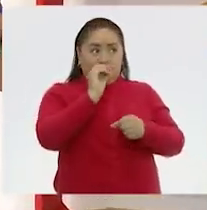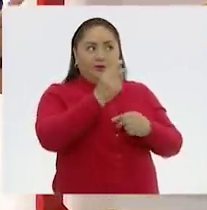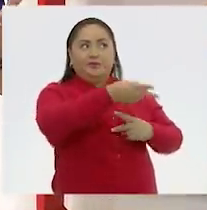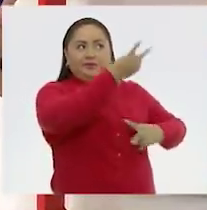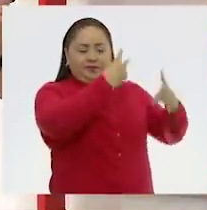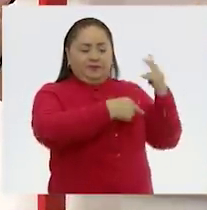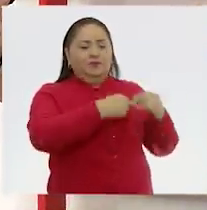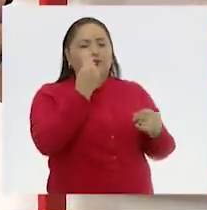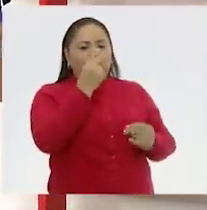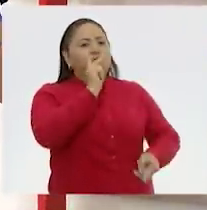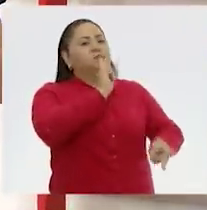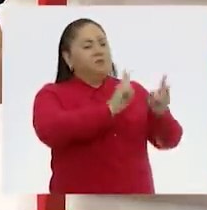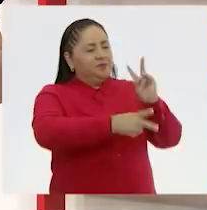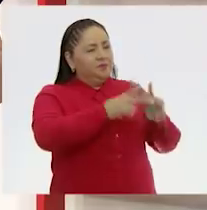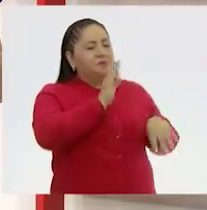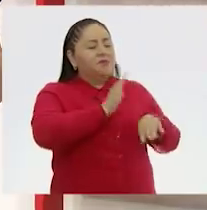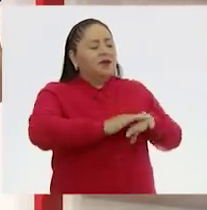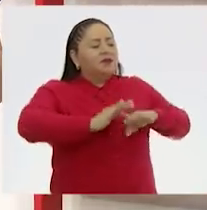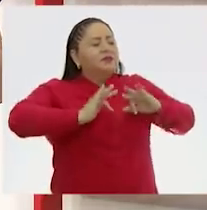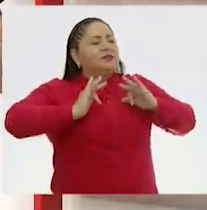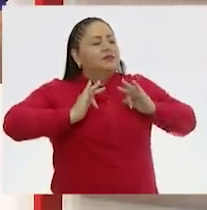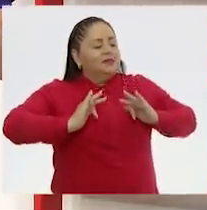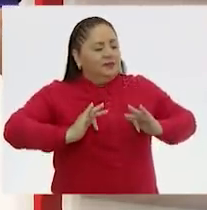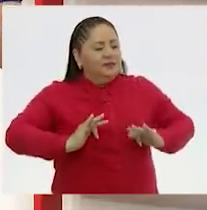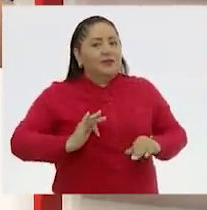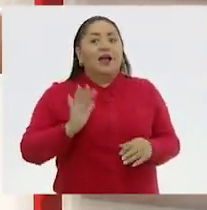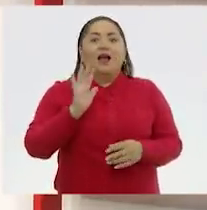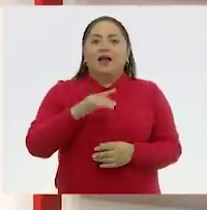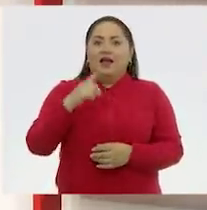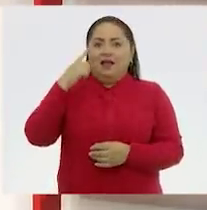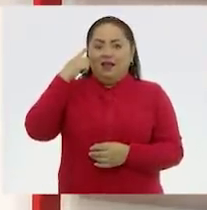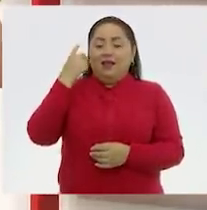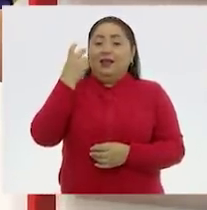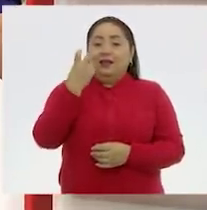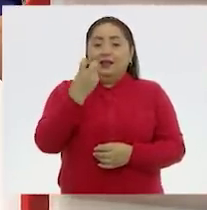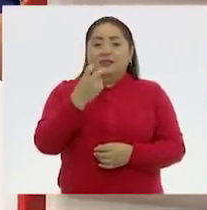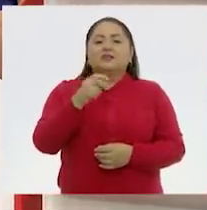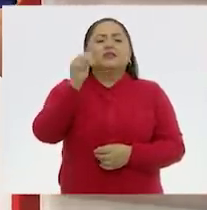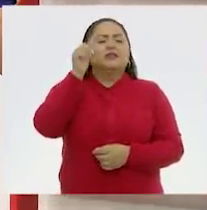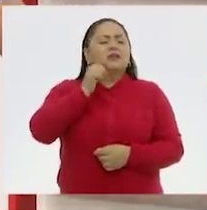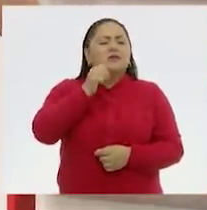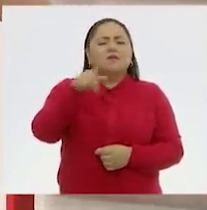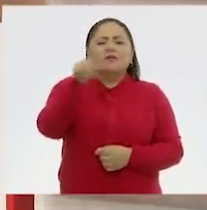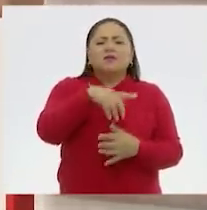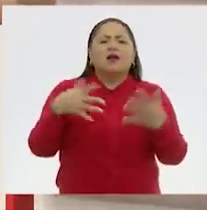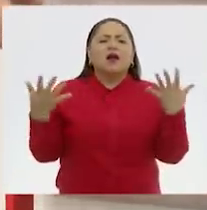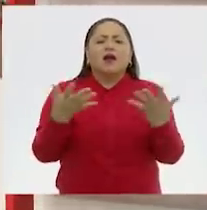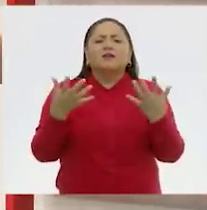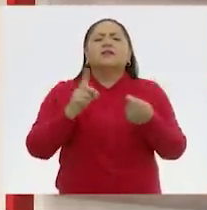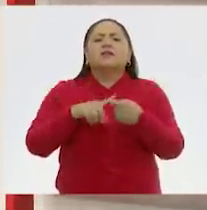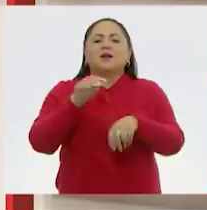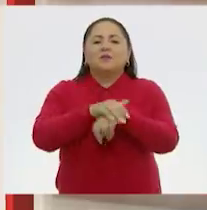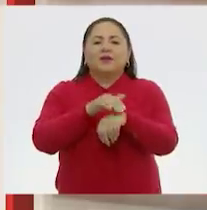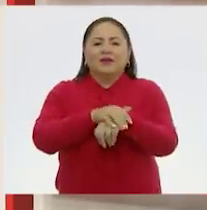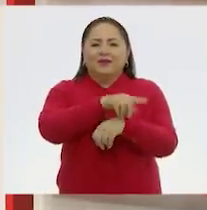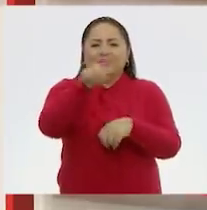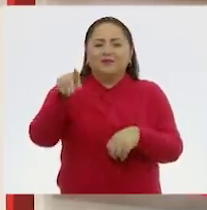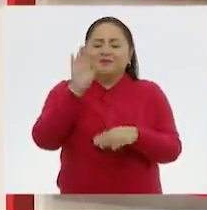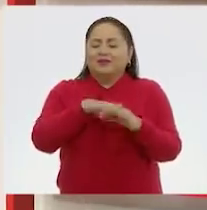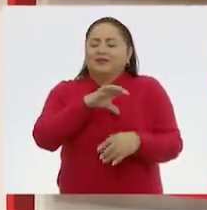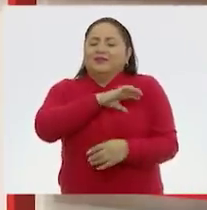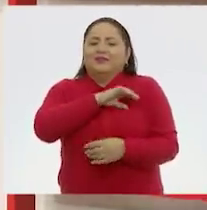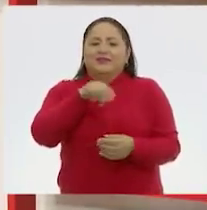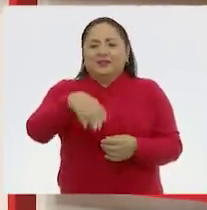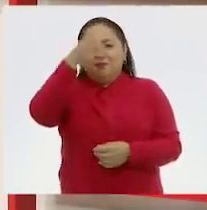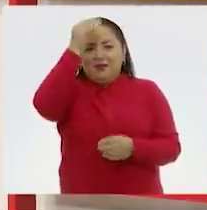pues platicar con él de manera más tranquila. Ya sé, esto es algo que hacemos y que hacen todos mis amigos de aquí, los que más quiero de